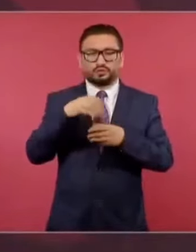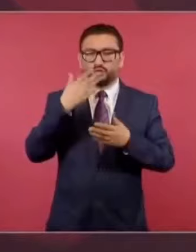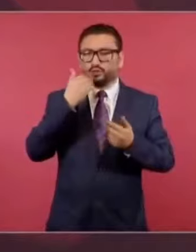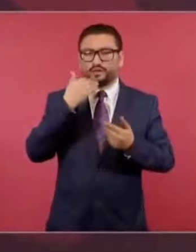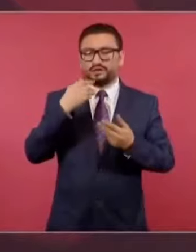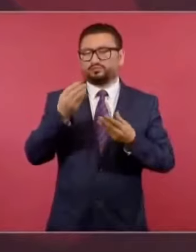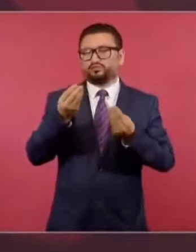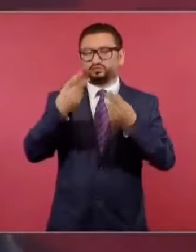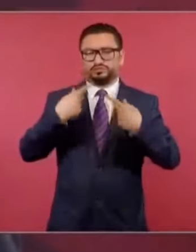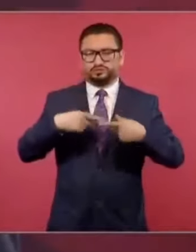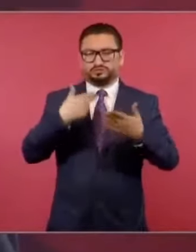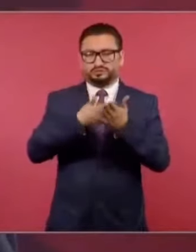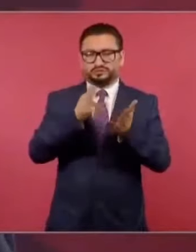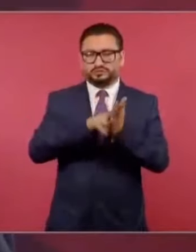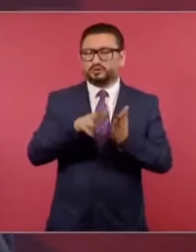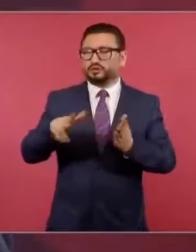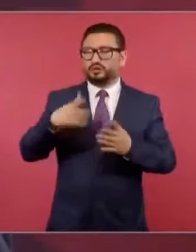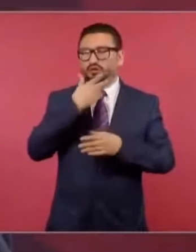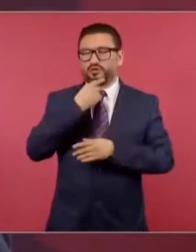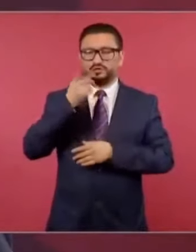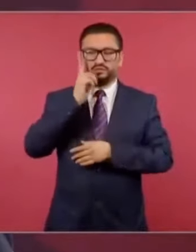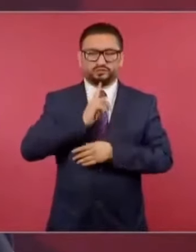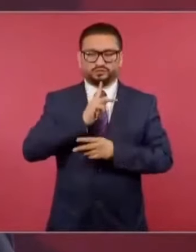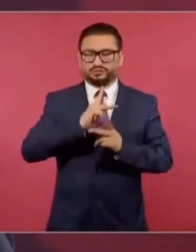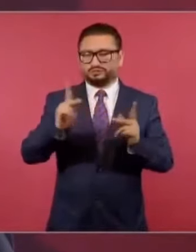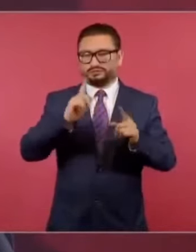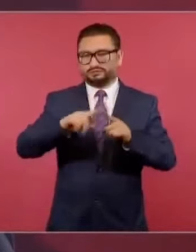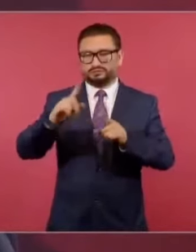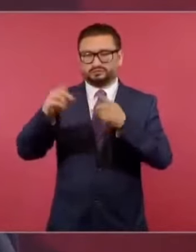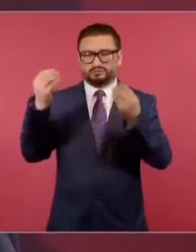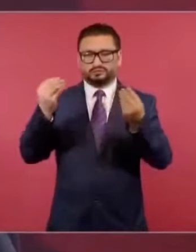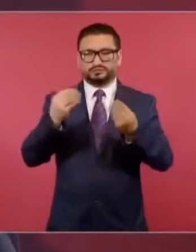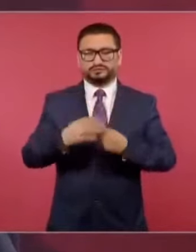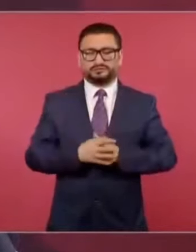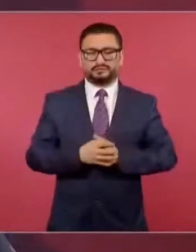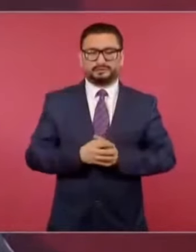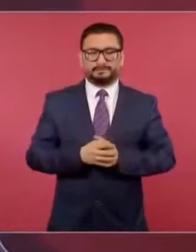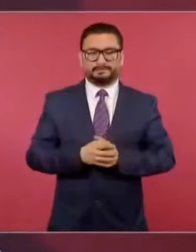hay muchos mujeres hombres Entonces vamos con